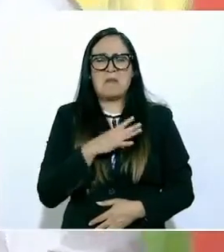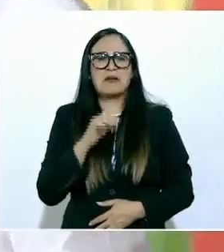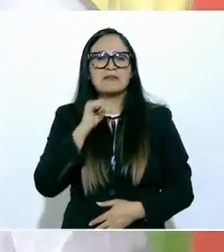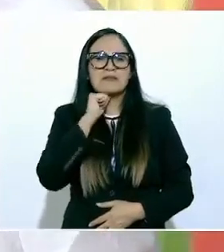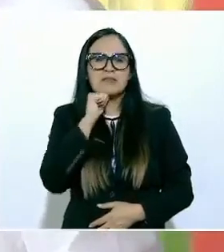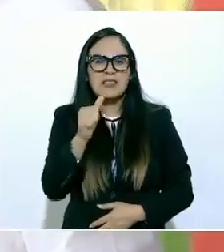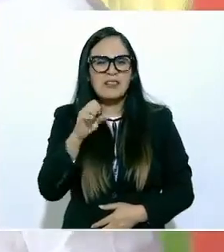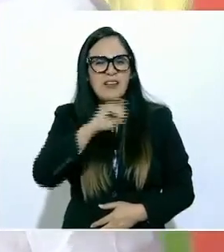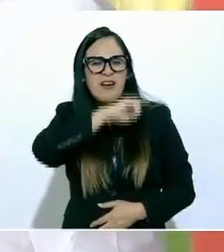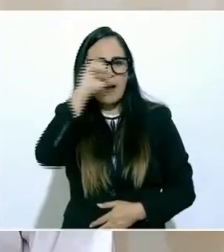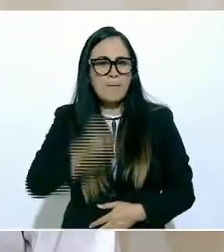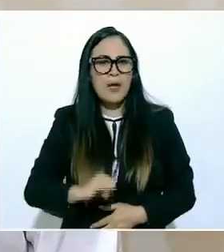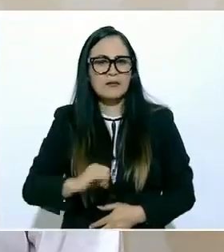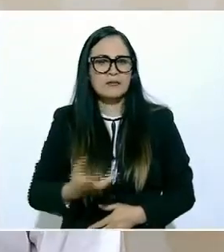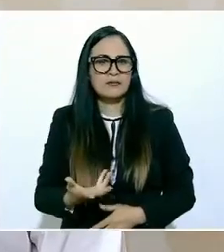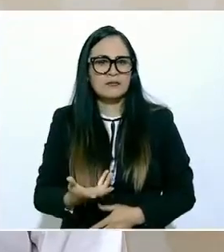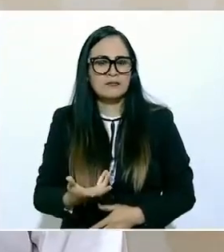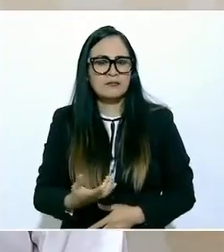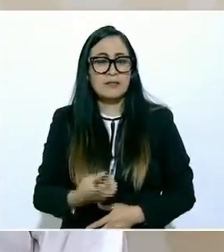mano.